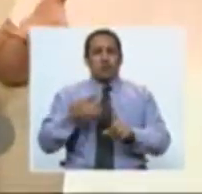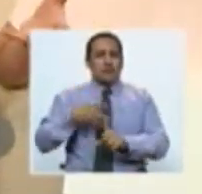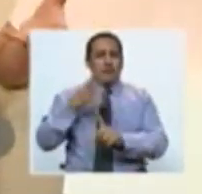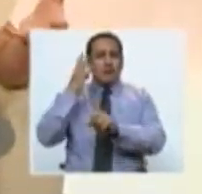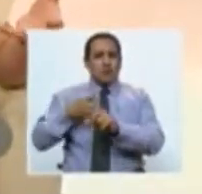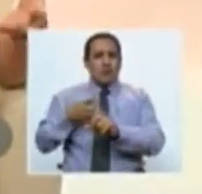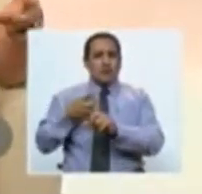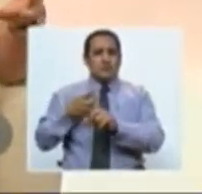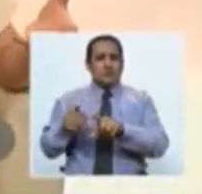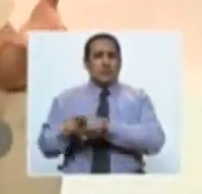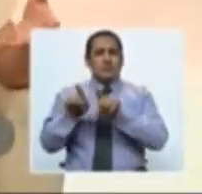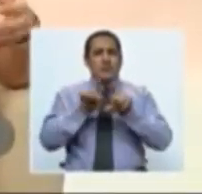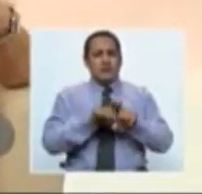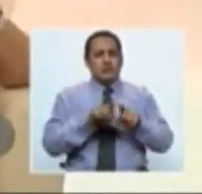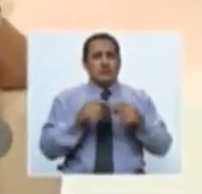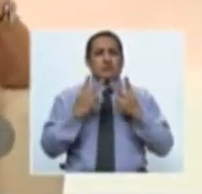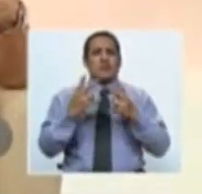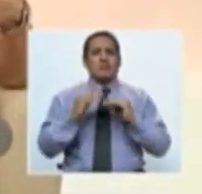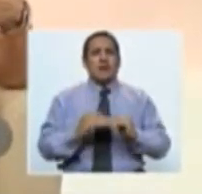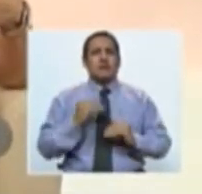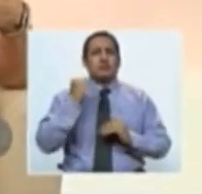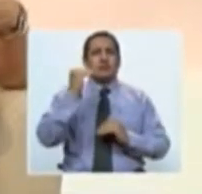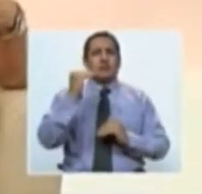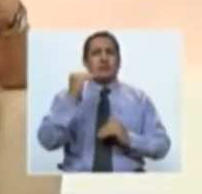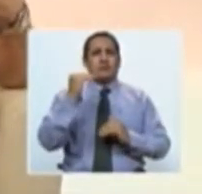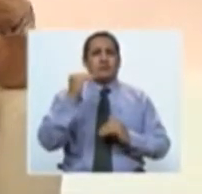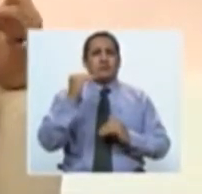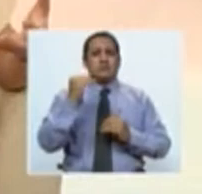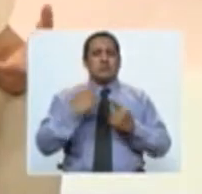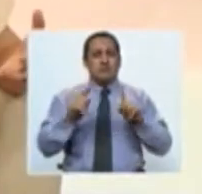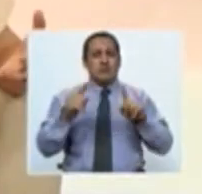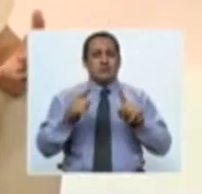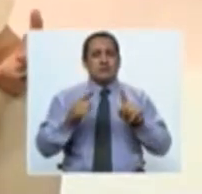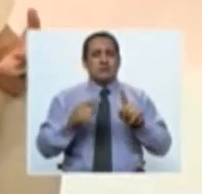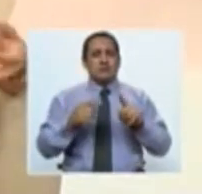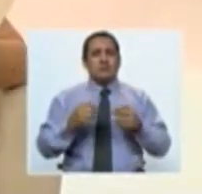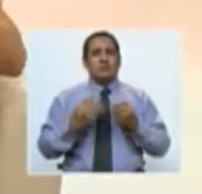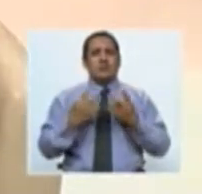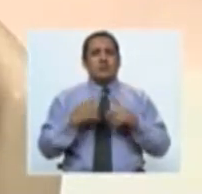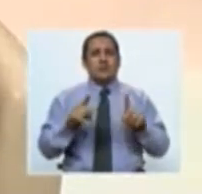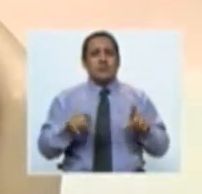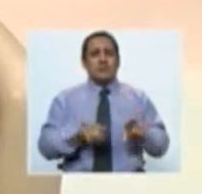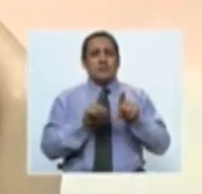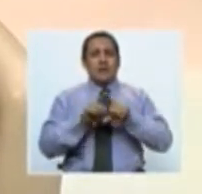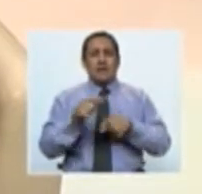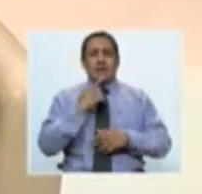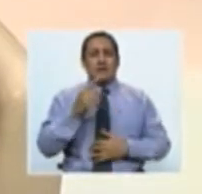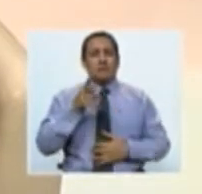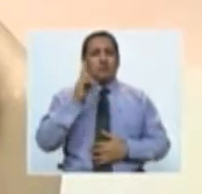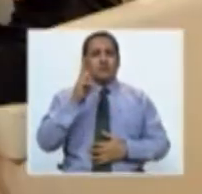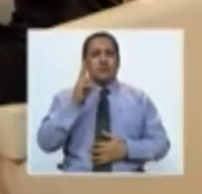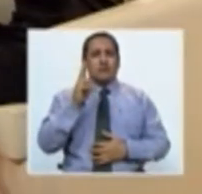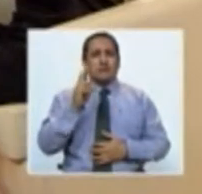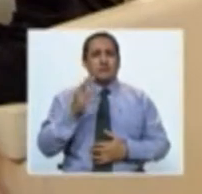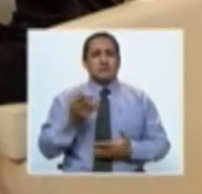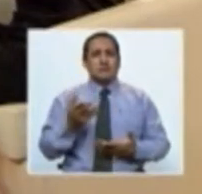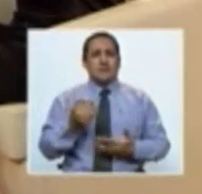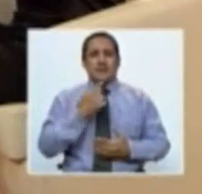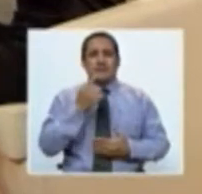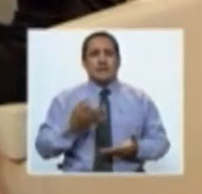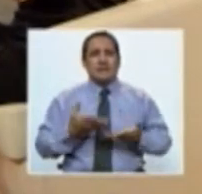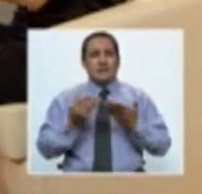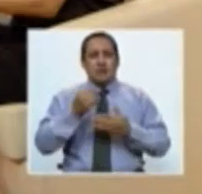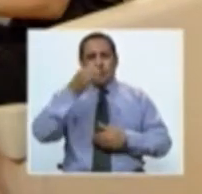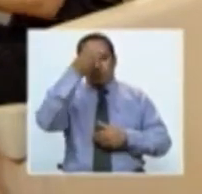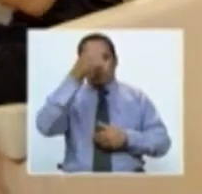se evalúa también. Se evalúa para ascender. Ya, pero es que el hecho de ser maestros,